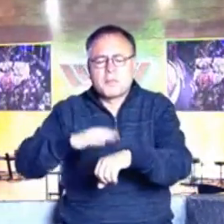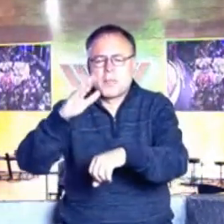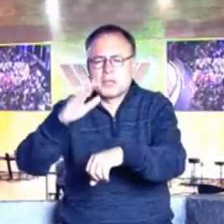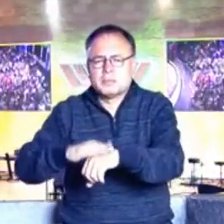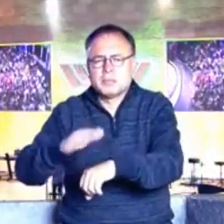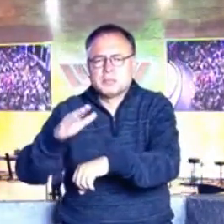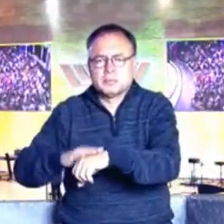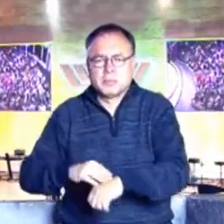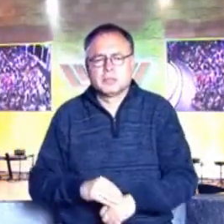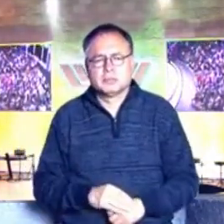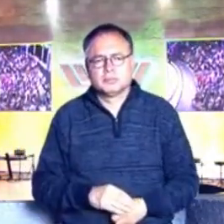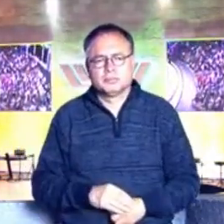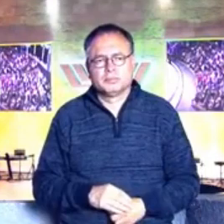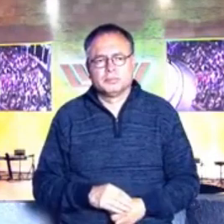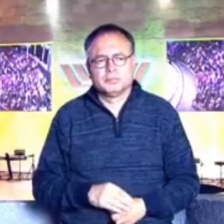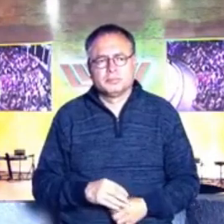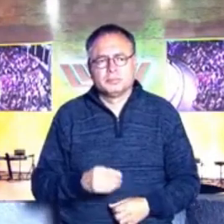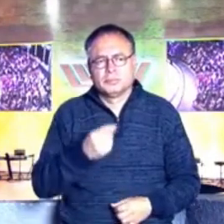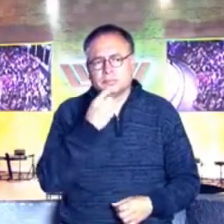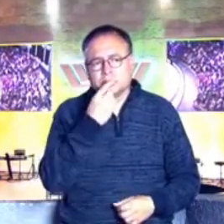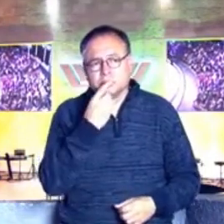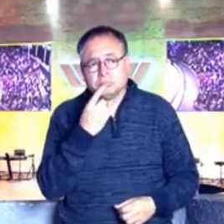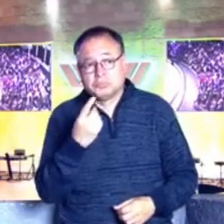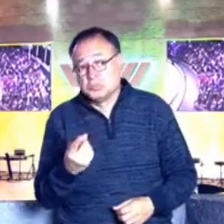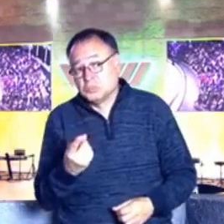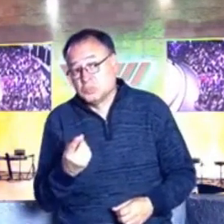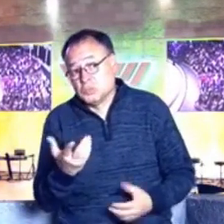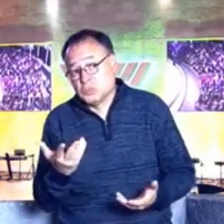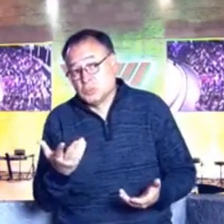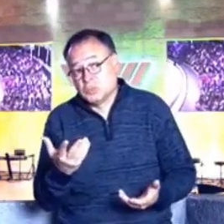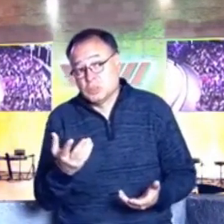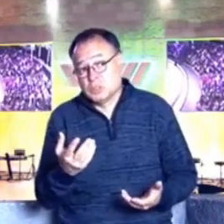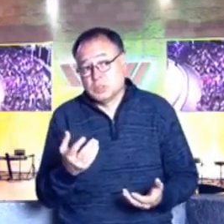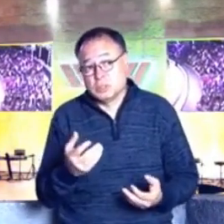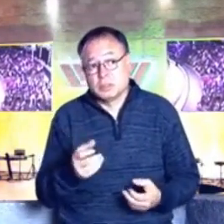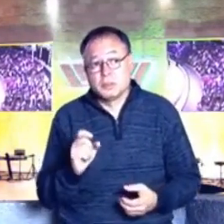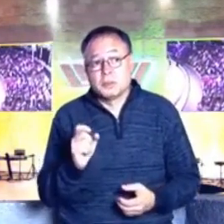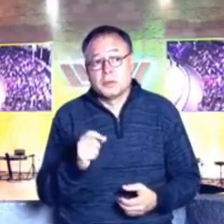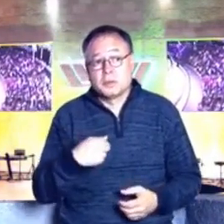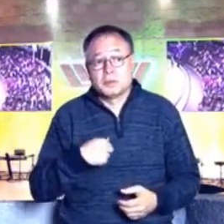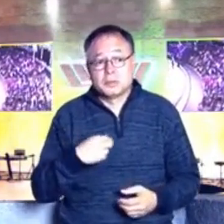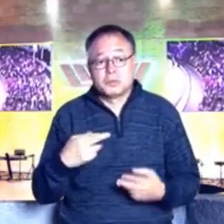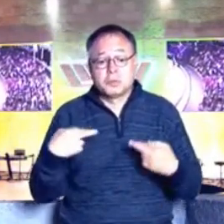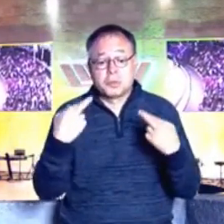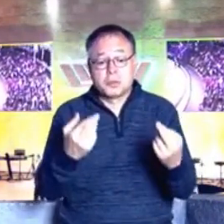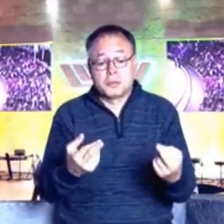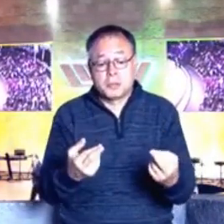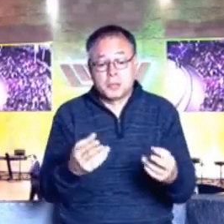y si regalo mi botella luego yo qué Yo te puedo dar mucho